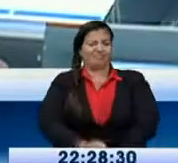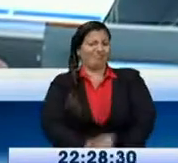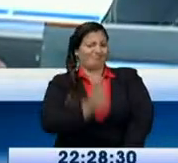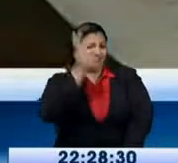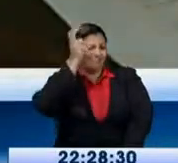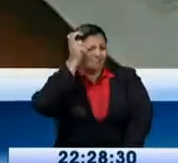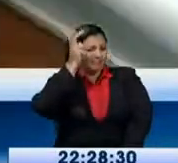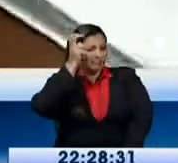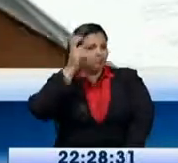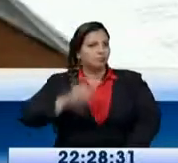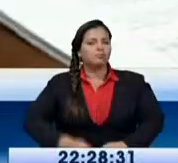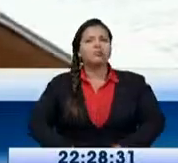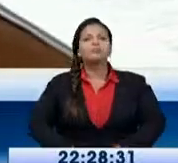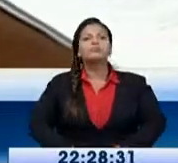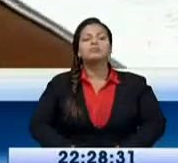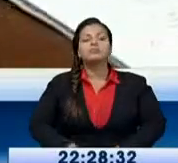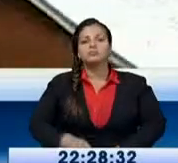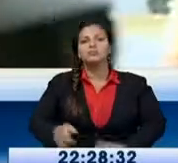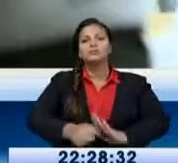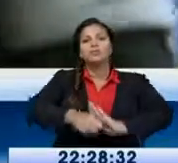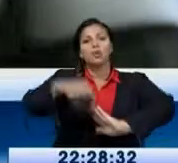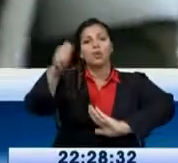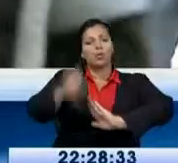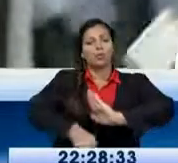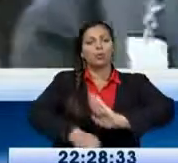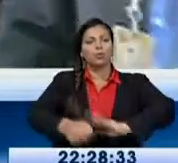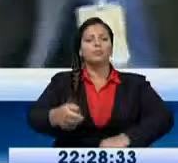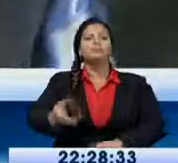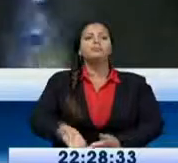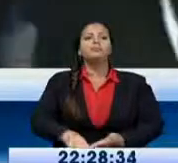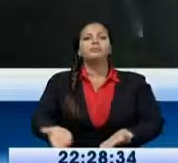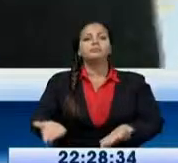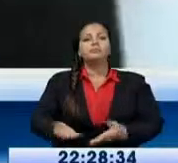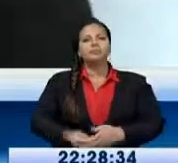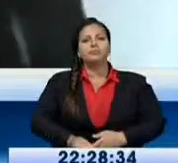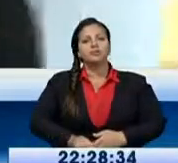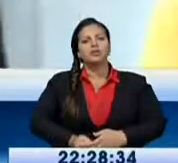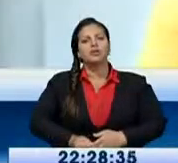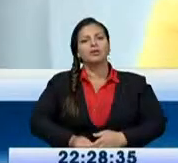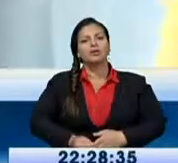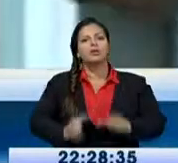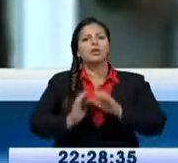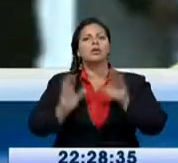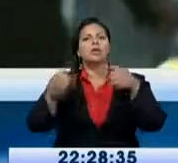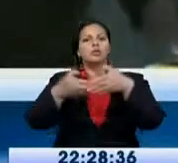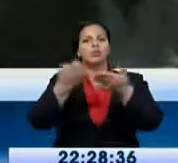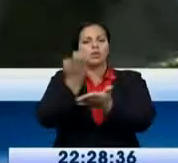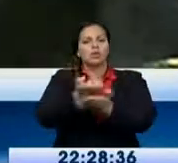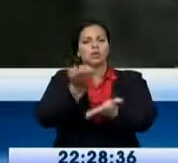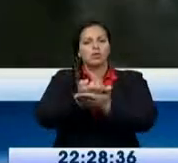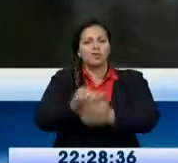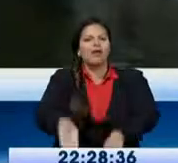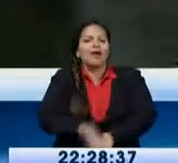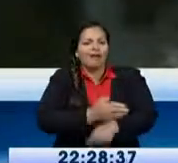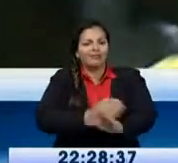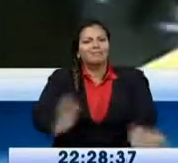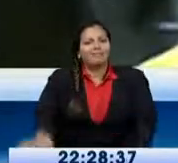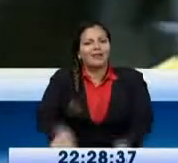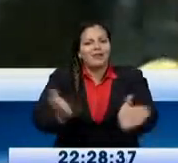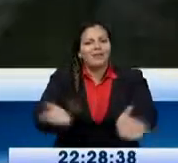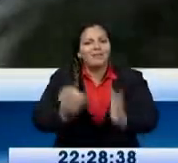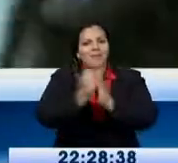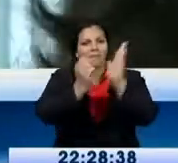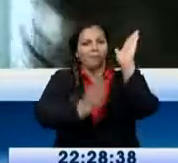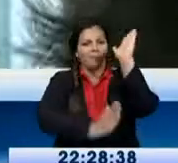La legisladora Lidice Larrea, presidente de la Comisión del Régimen Económico y quien impulsó el proyecto, asegura que esperan que en los próximos 3 años